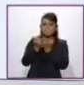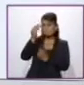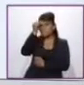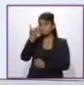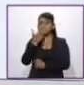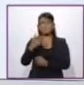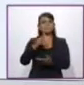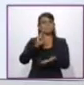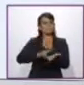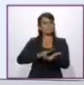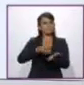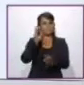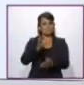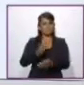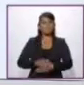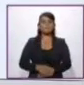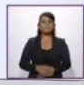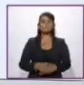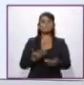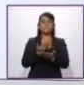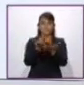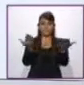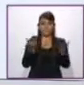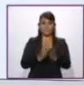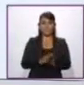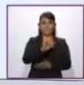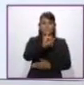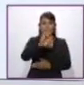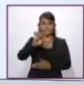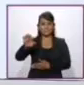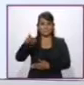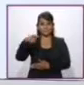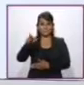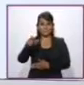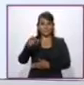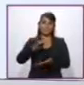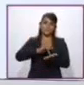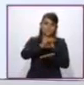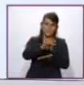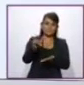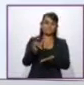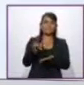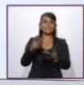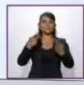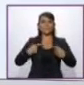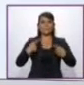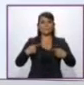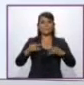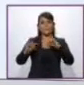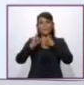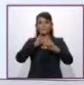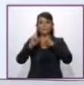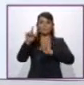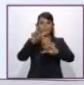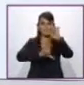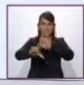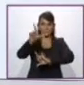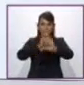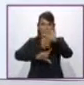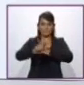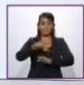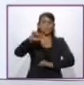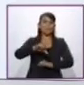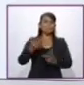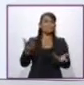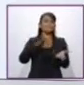Electoral del Estado de Querétaro agradece la participación de las personas intérpretes de señas mexicana que